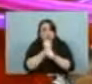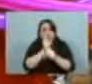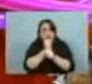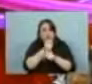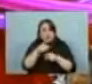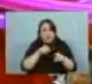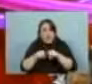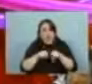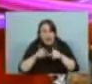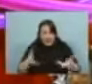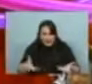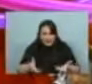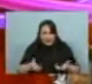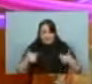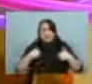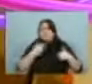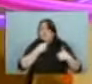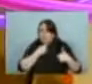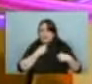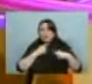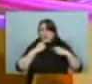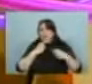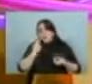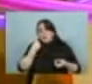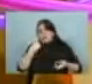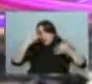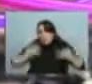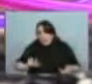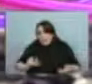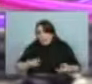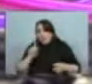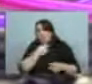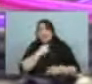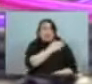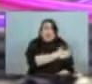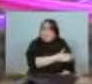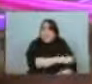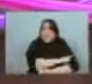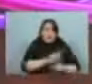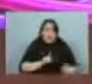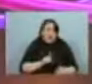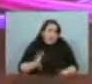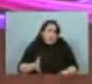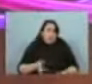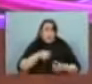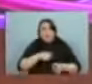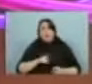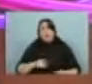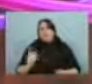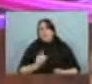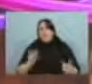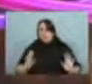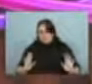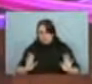me lo merezco y aparte quiero vivir bien. Para estar en la pobreza y en la miseria me quedo sola. Sí, tenés razón. Zulma, Santiago Val, ¿para vos no te